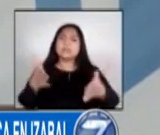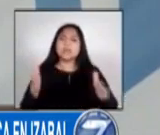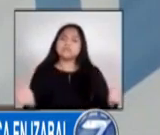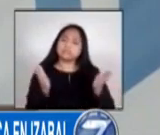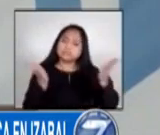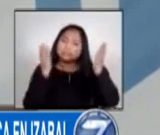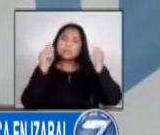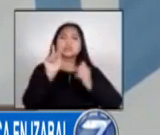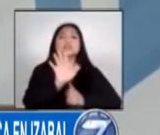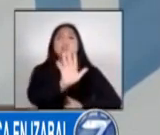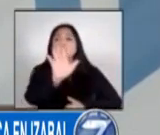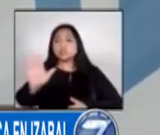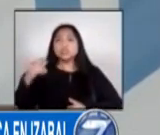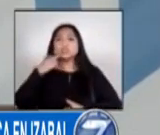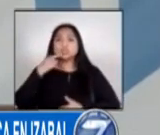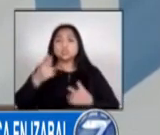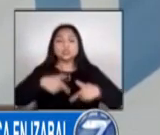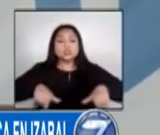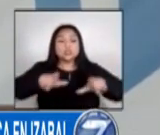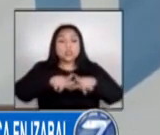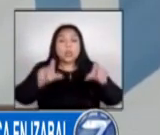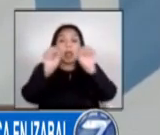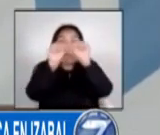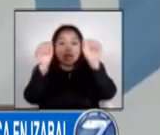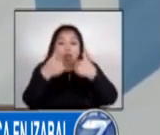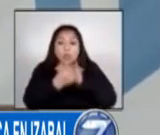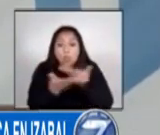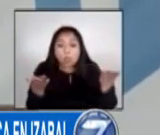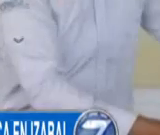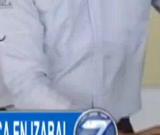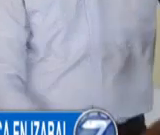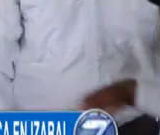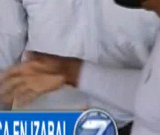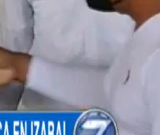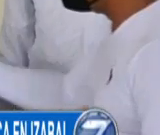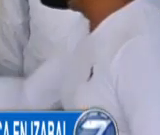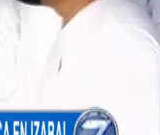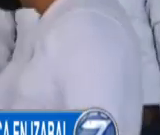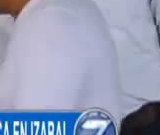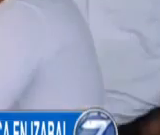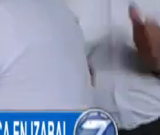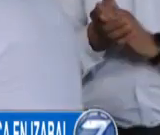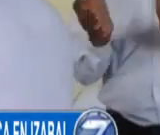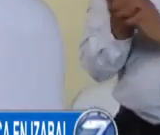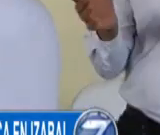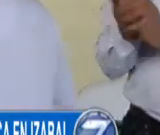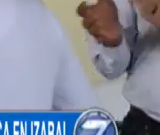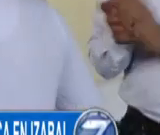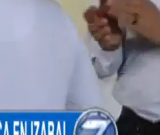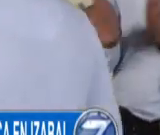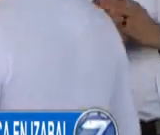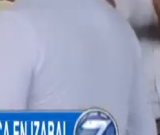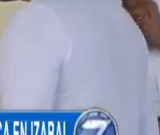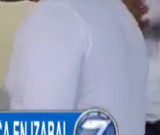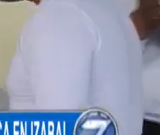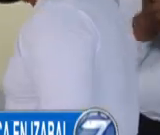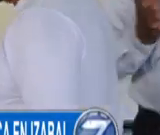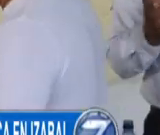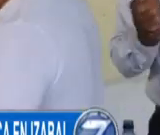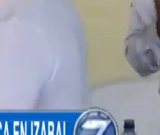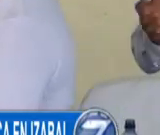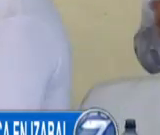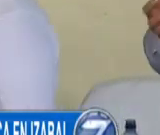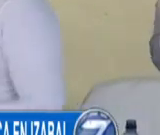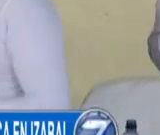tener sus cuartos fríos y puedan proteger su pesca y no la pierdan. Este proyecto busca crear asociaciones y otorgar